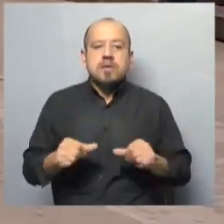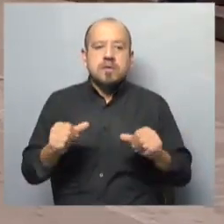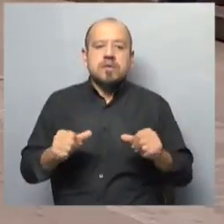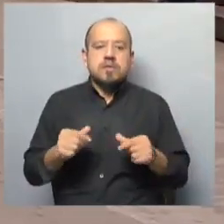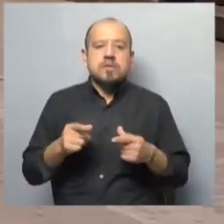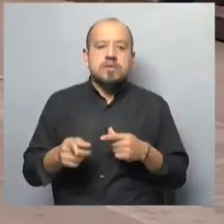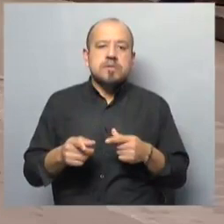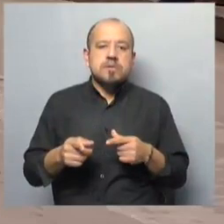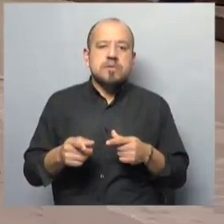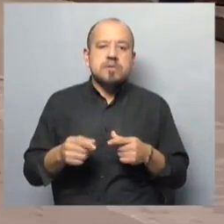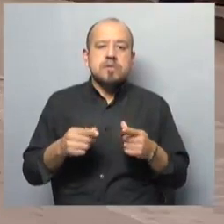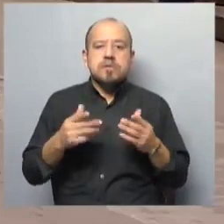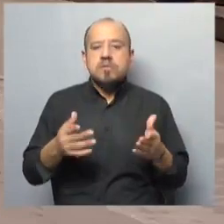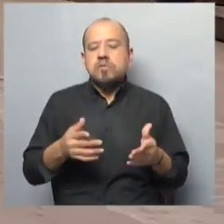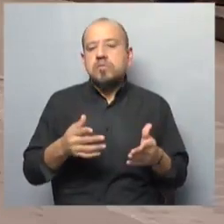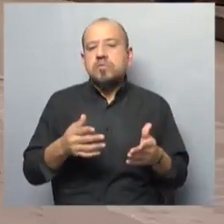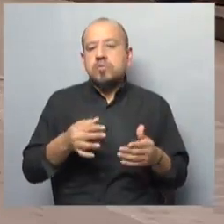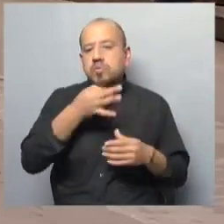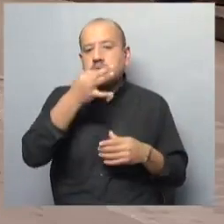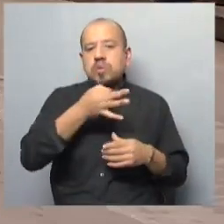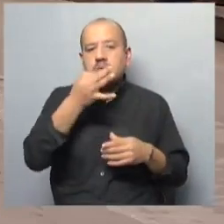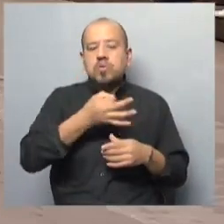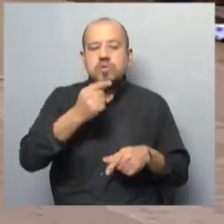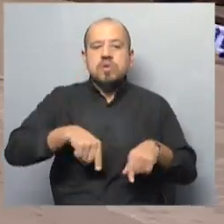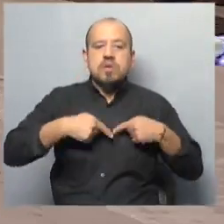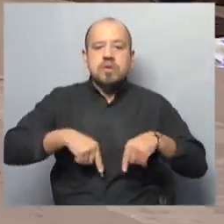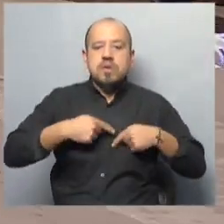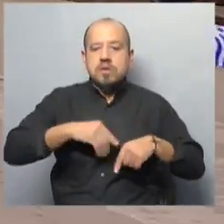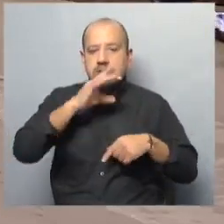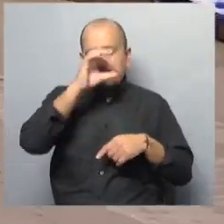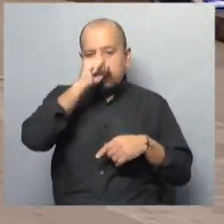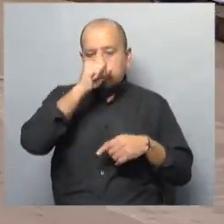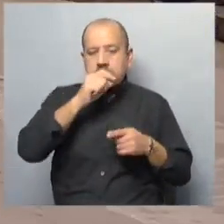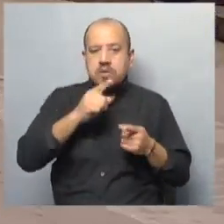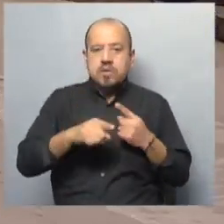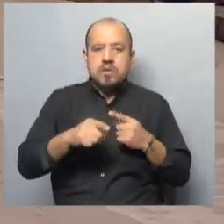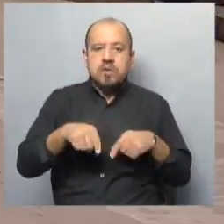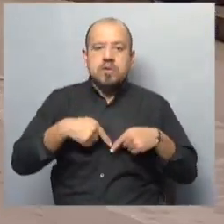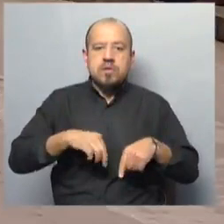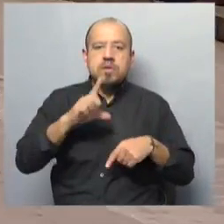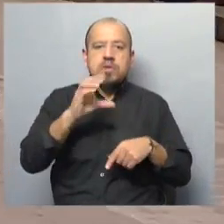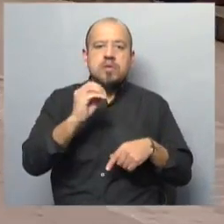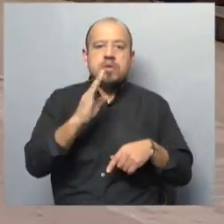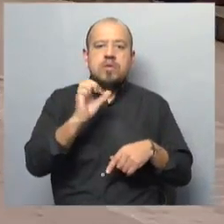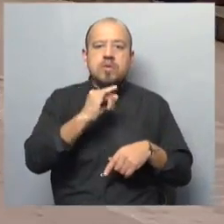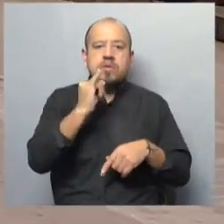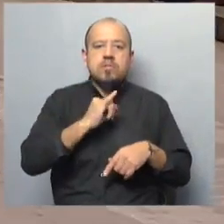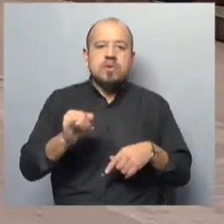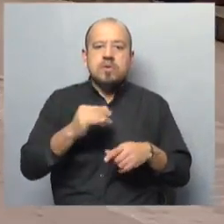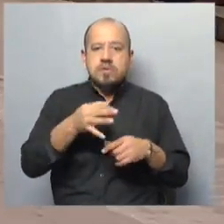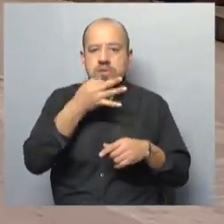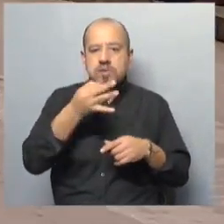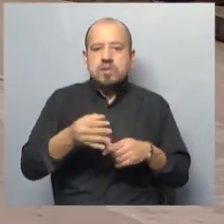ciudad. Un discurso del intendente de Florida, el intendente López, donde destacó